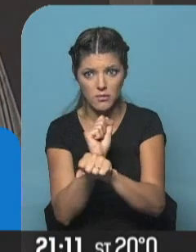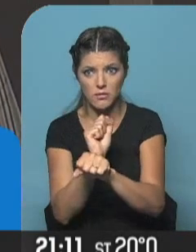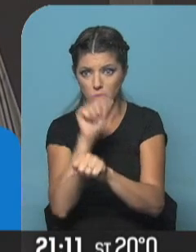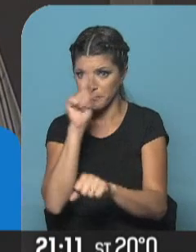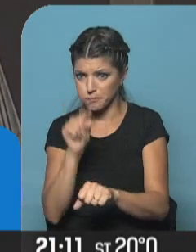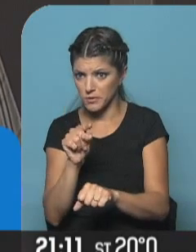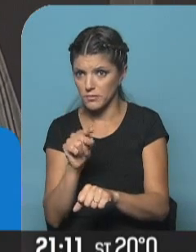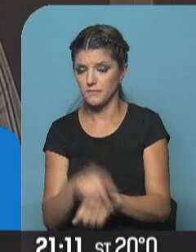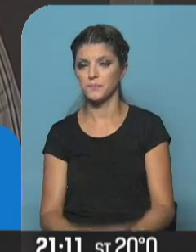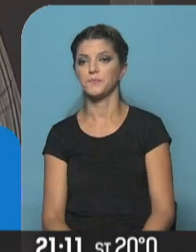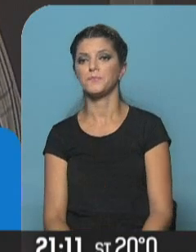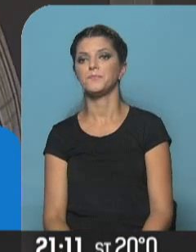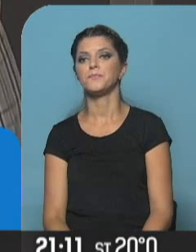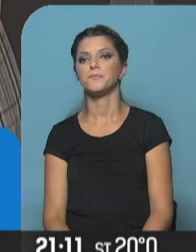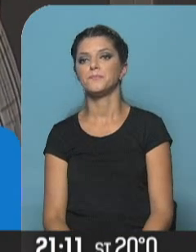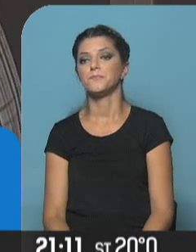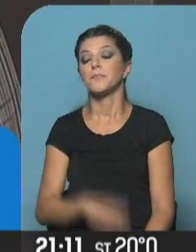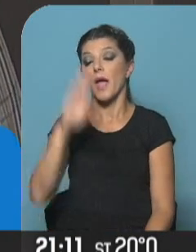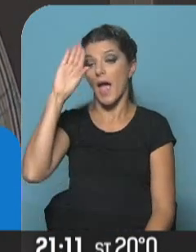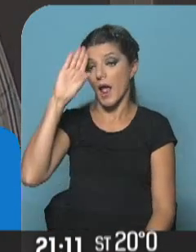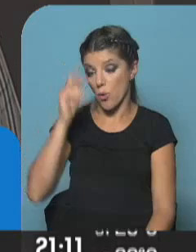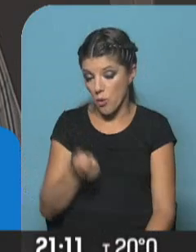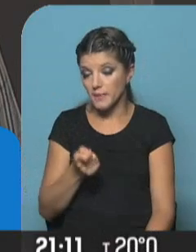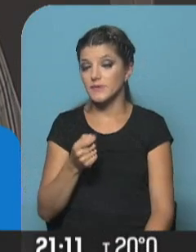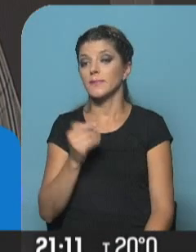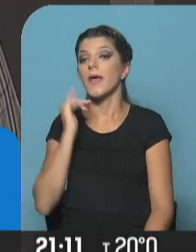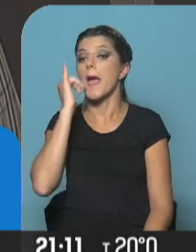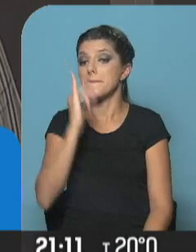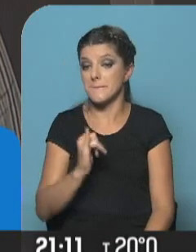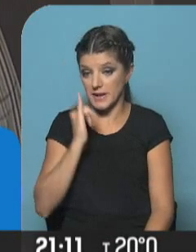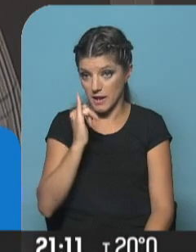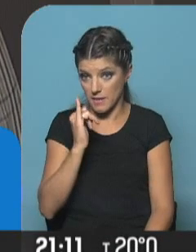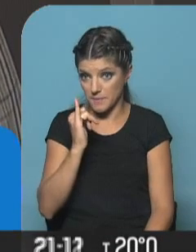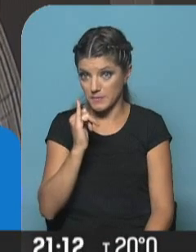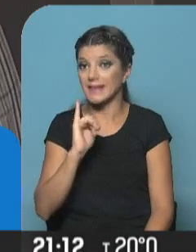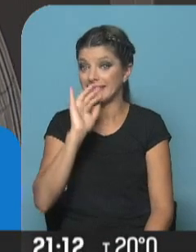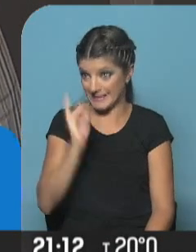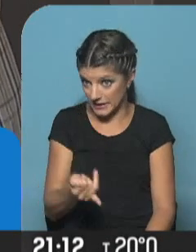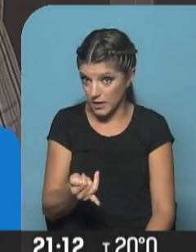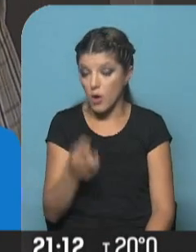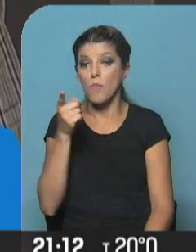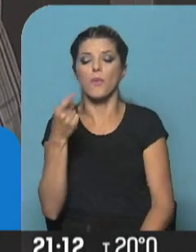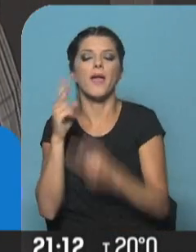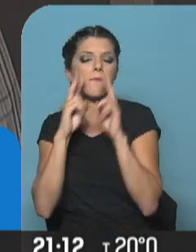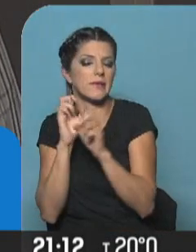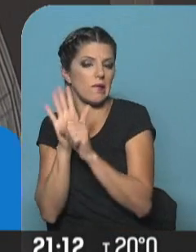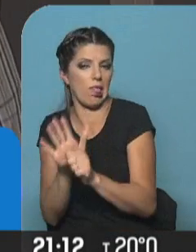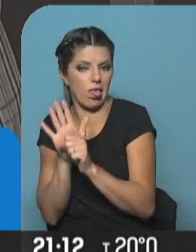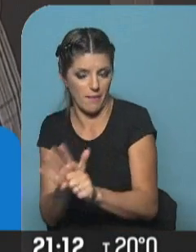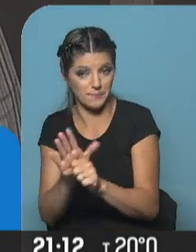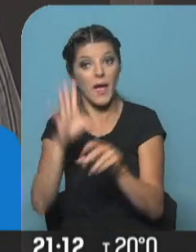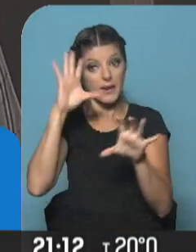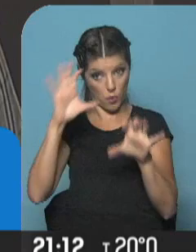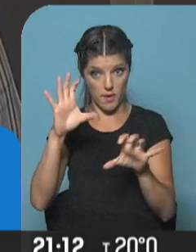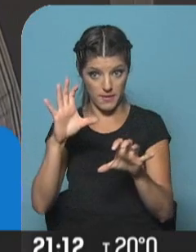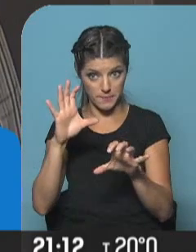Según lo explica el juez, por eso resuelve el dictado de la prisión preventiva, de la detención, sí. Recordemos que la prisión preventiva, que la detención